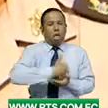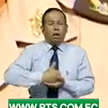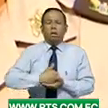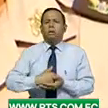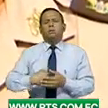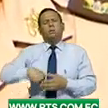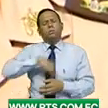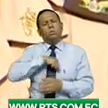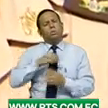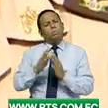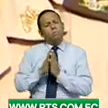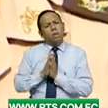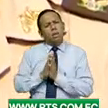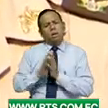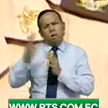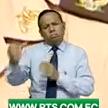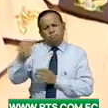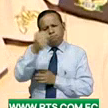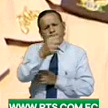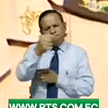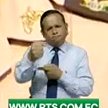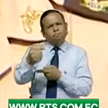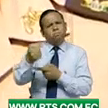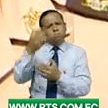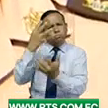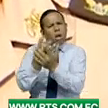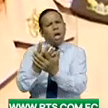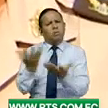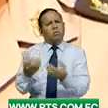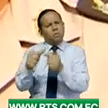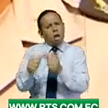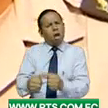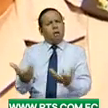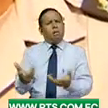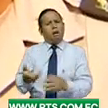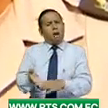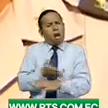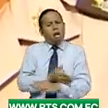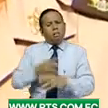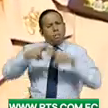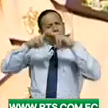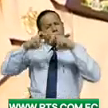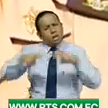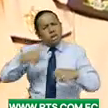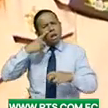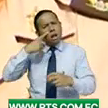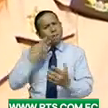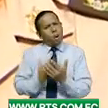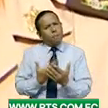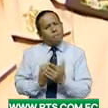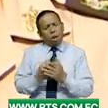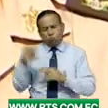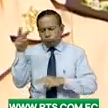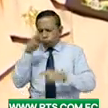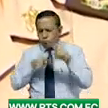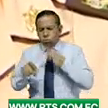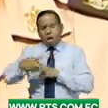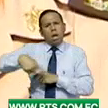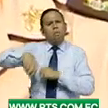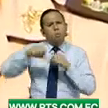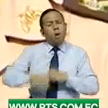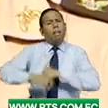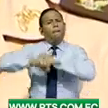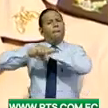rejas por lo menos un tiempo, se logre recabar los elementos de convicción y se las juzgue para que estas personas sientan el peso del Estado y de la